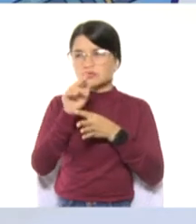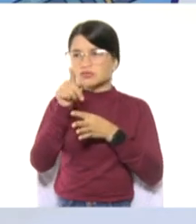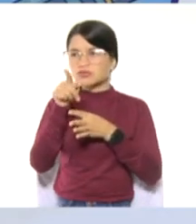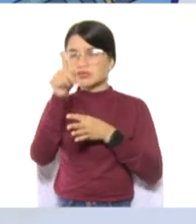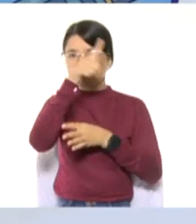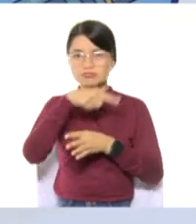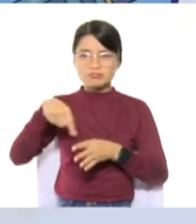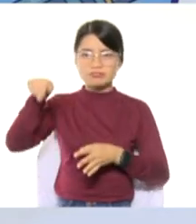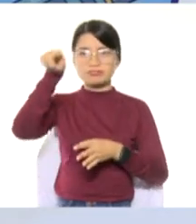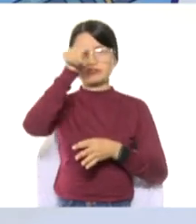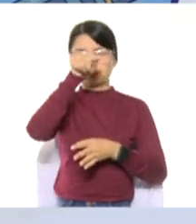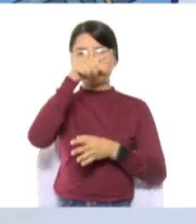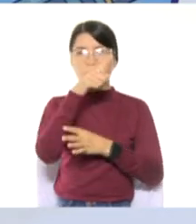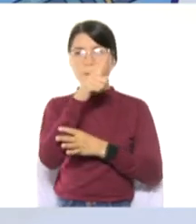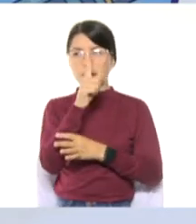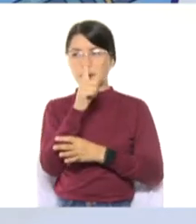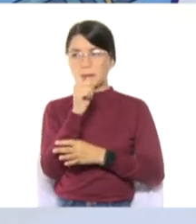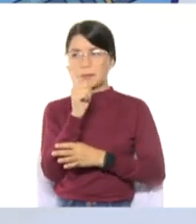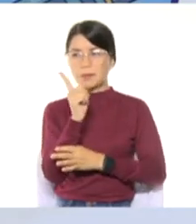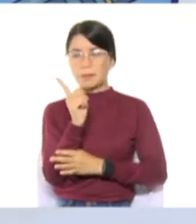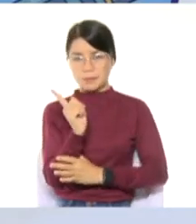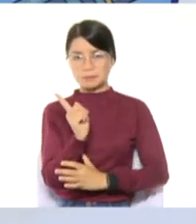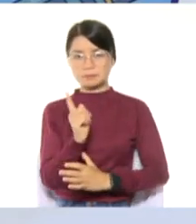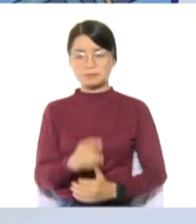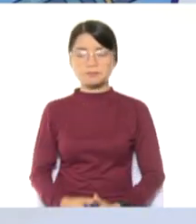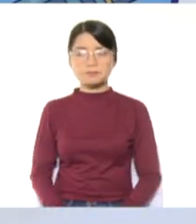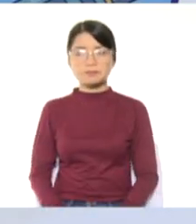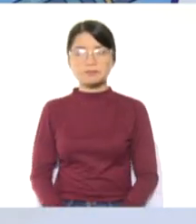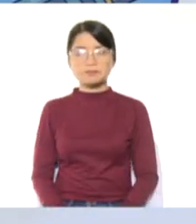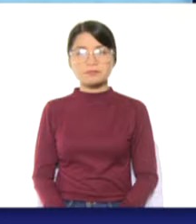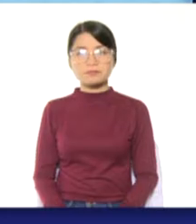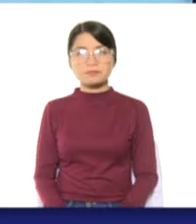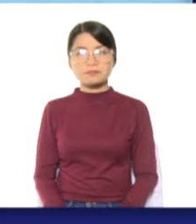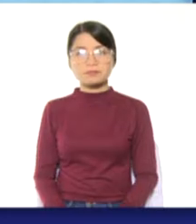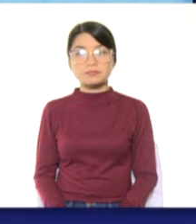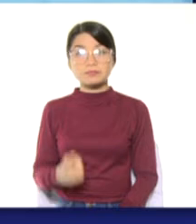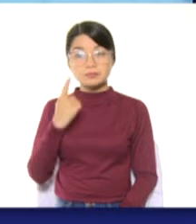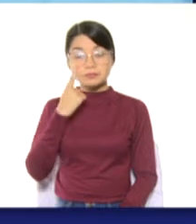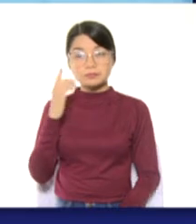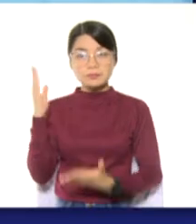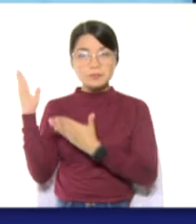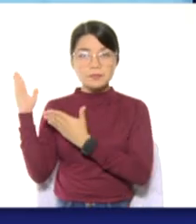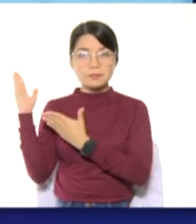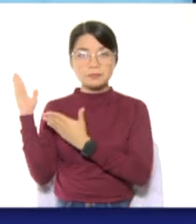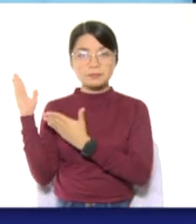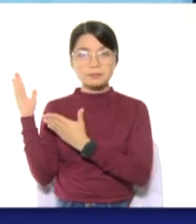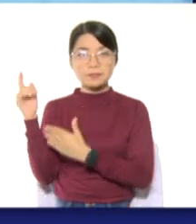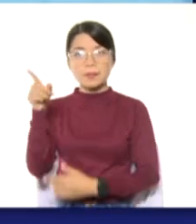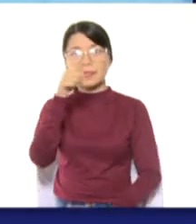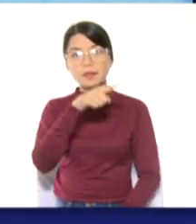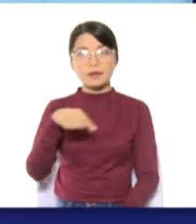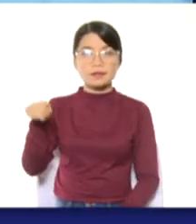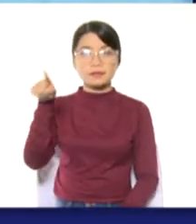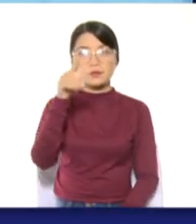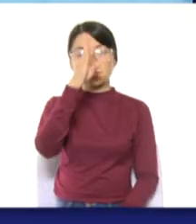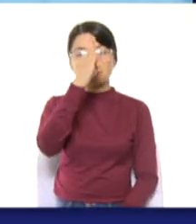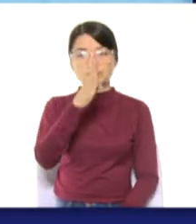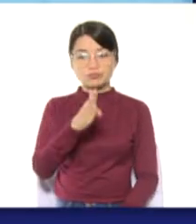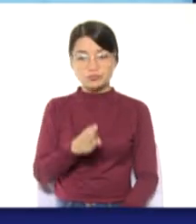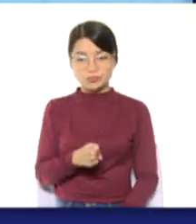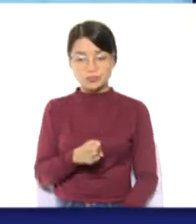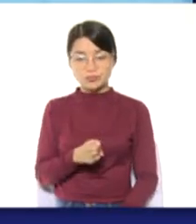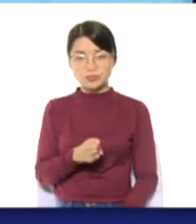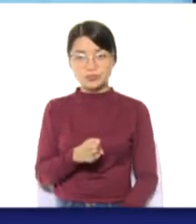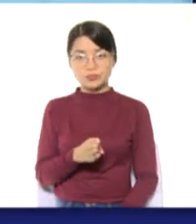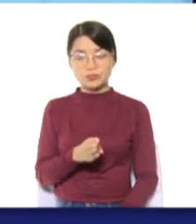qué hora es, no sabemos leerla. Entonces, iniciamos con el reloj. Fíjense, en la imagen que tenemos colocada, el reloj lo dividimos en dos partes. La